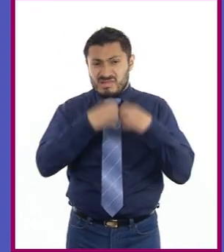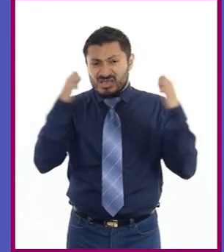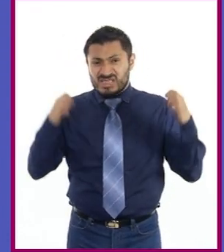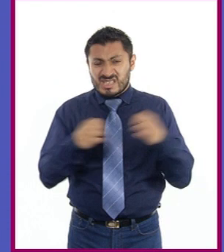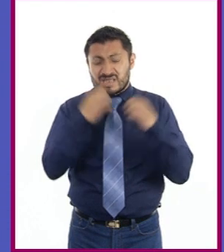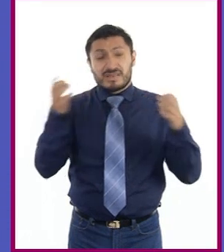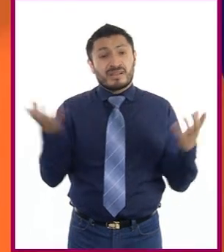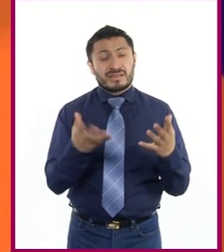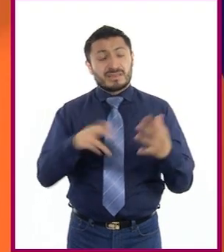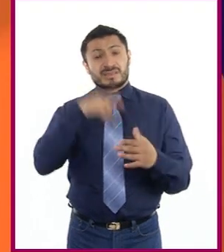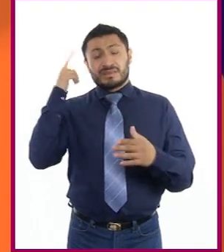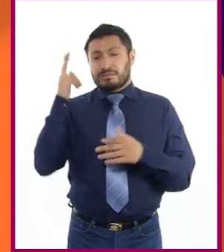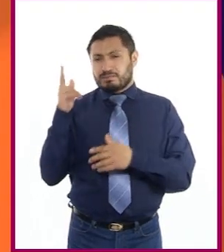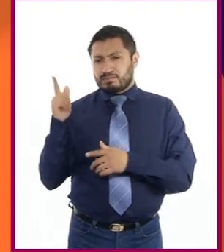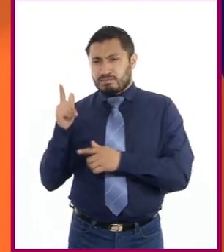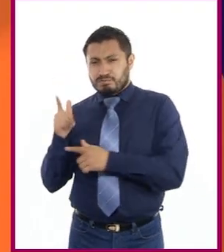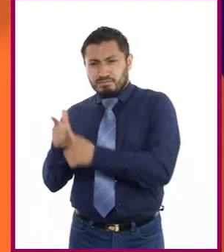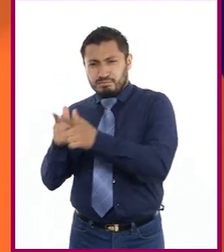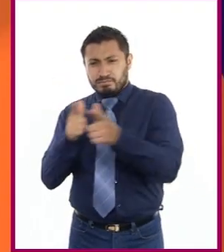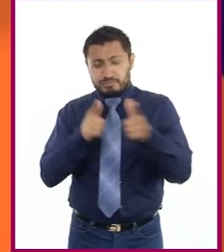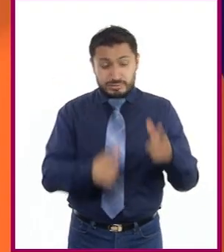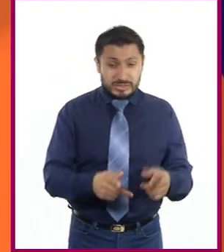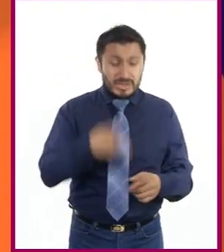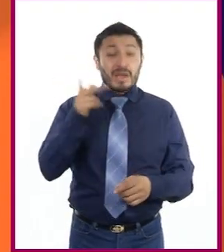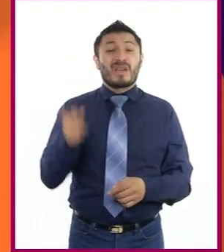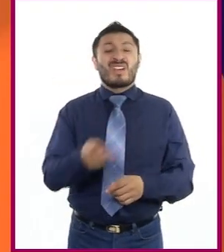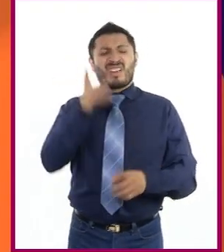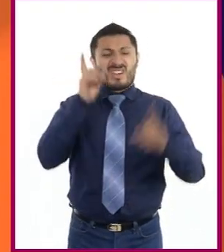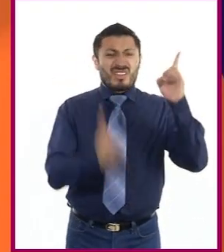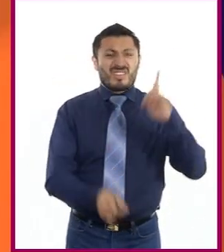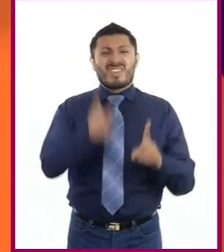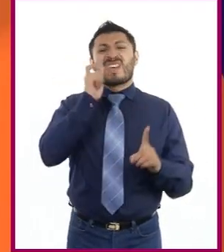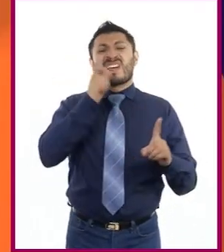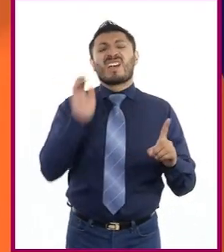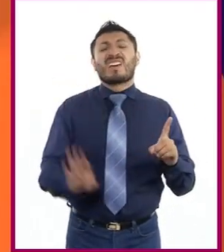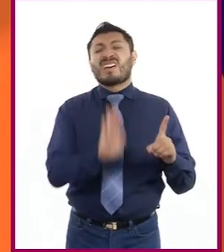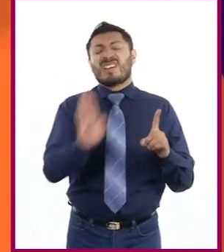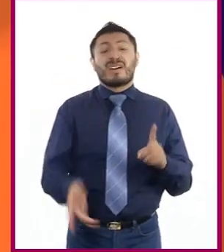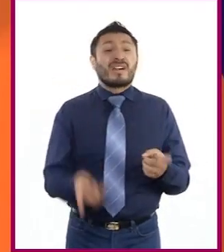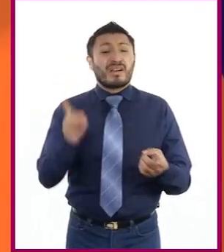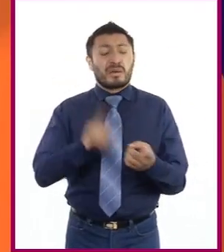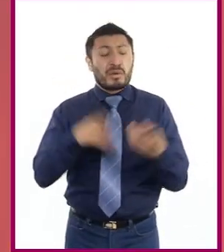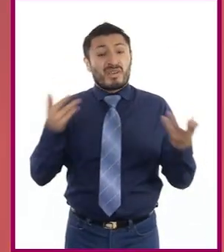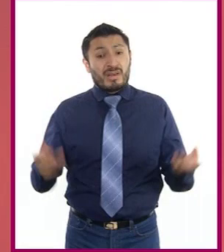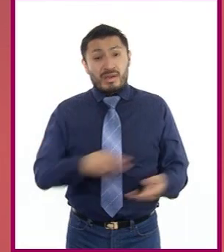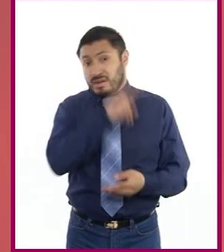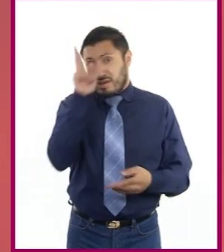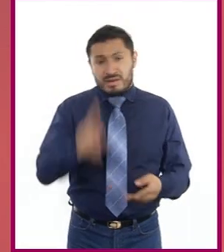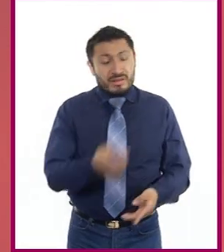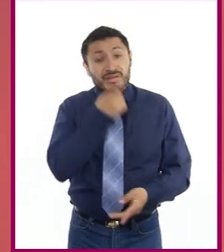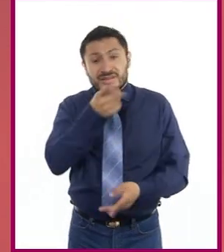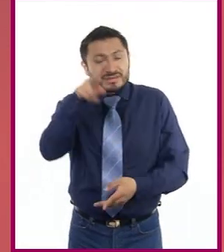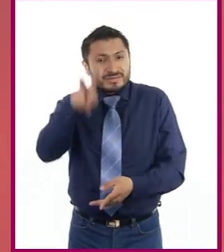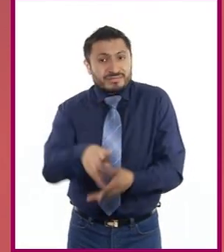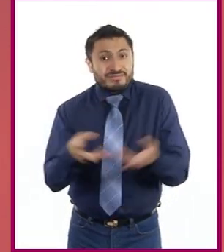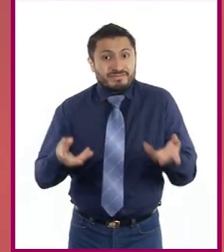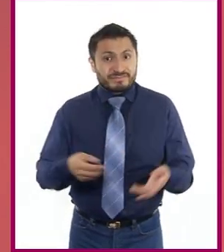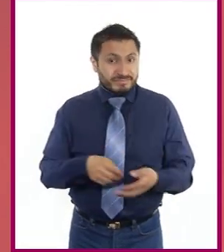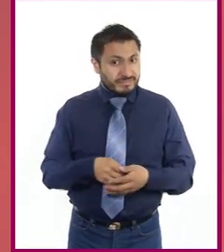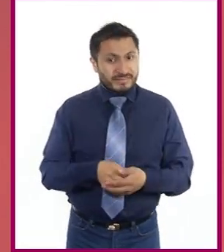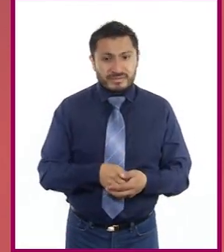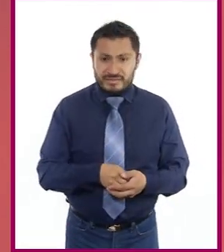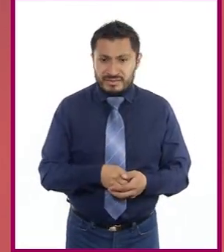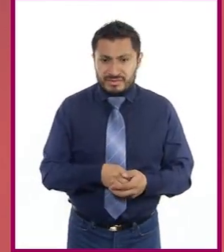asesinar. La pregunta de quién es el fantasma y de dónde viene nunca se revela.